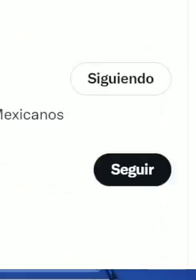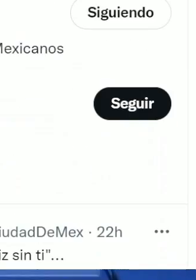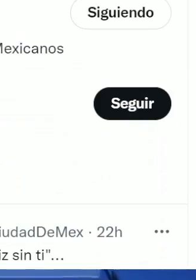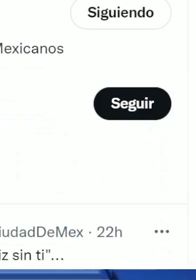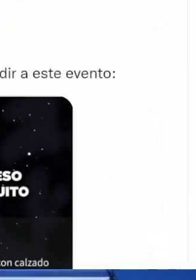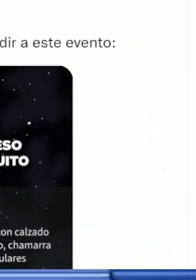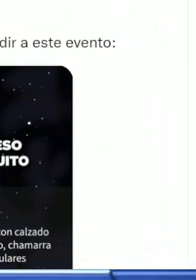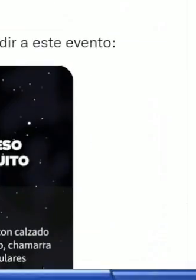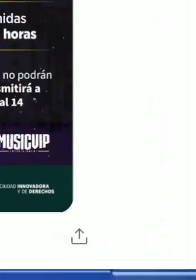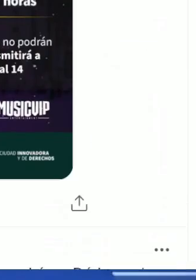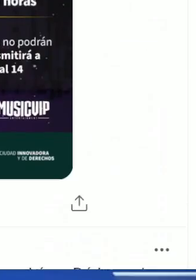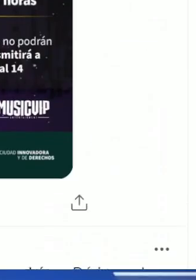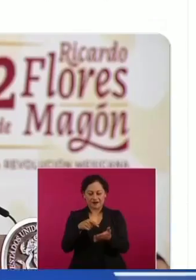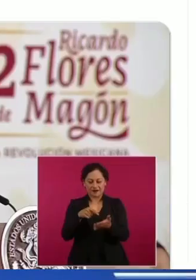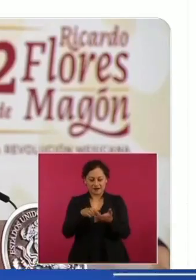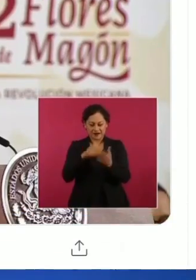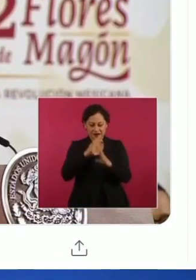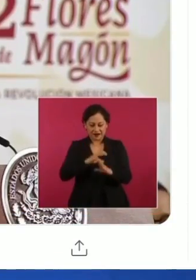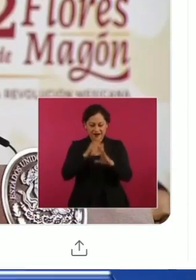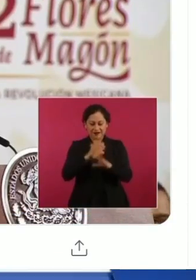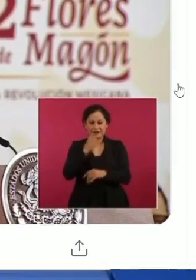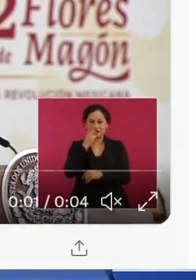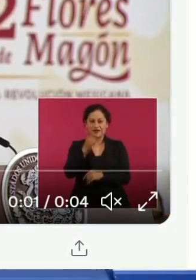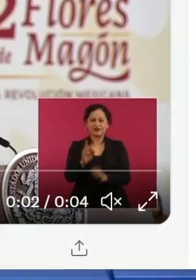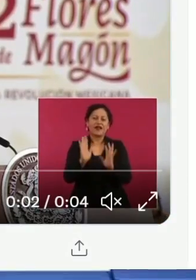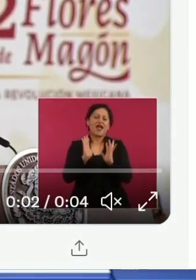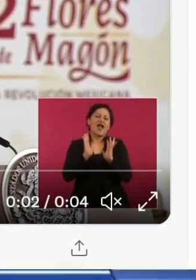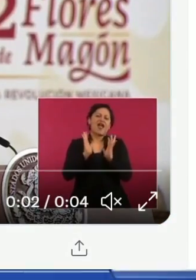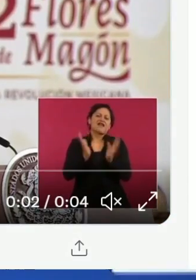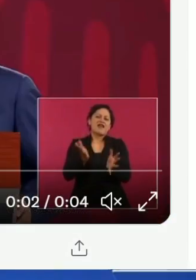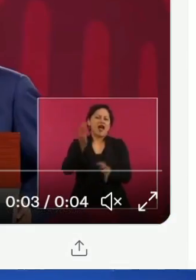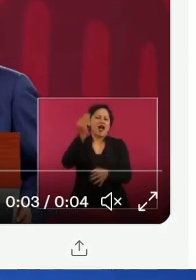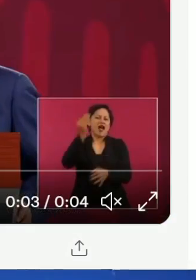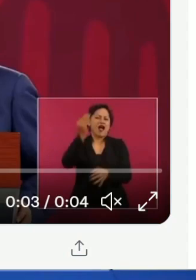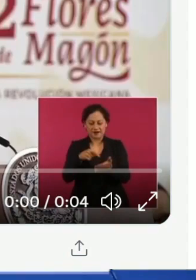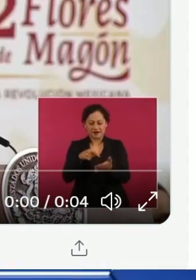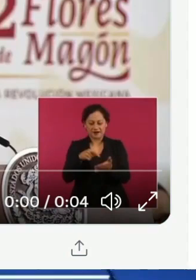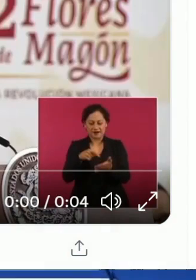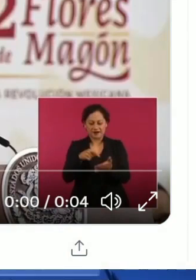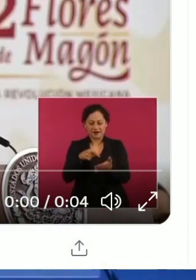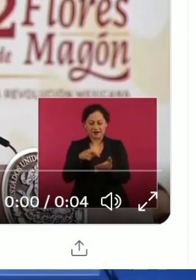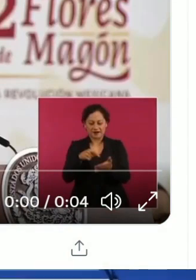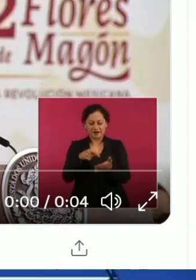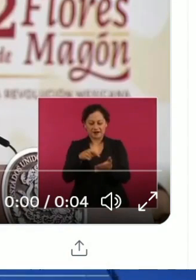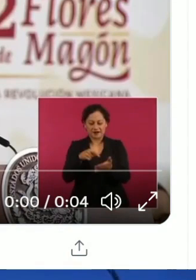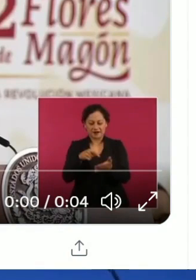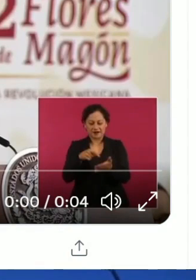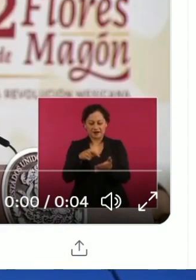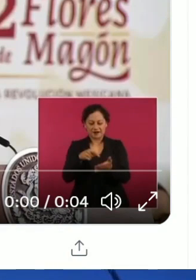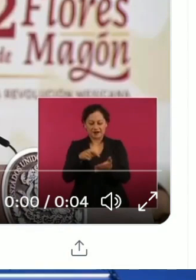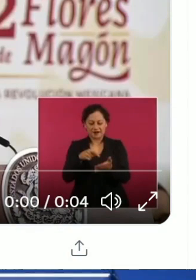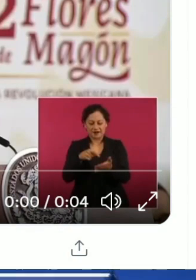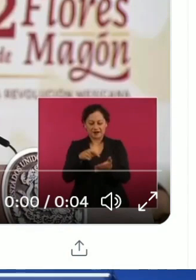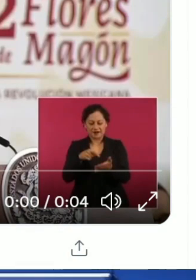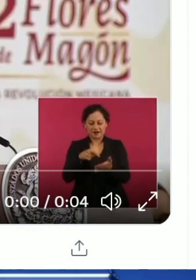es que no aguantan nada todo todo les parece les parece mal ya superame dice el presidente